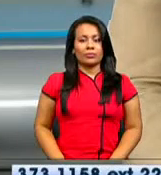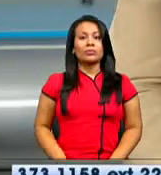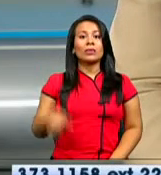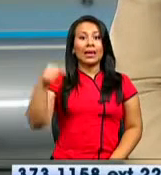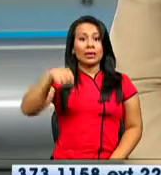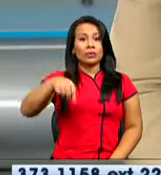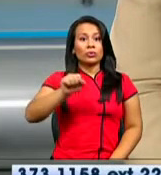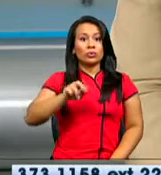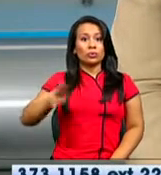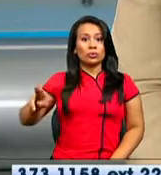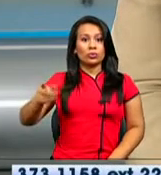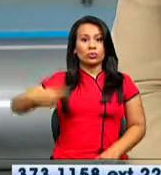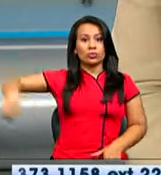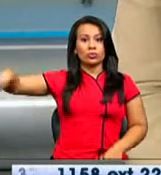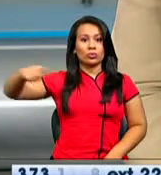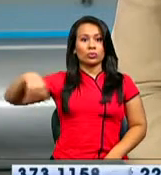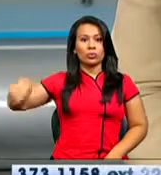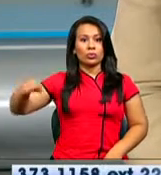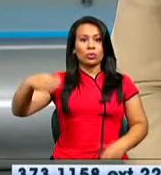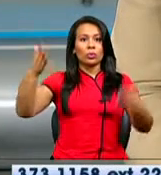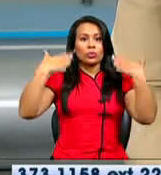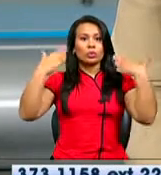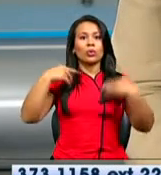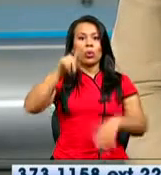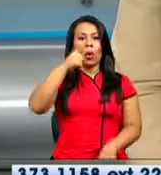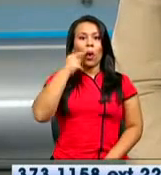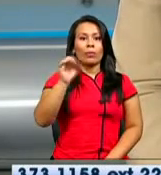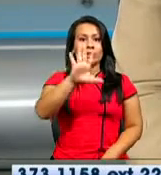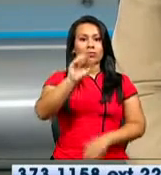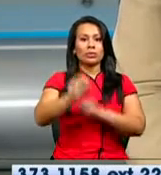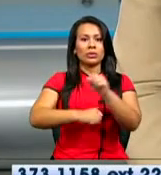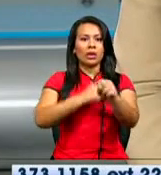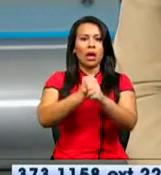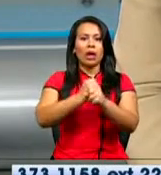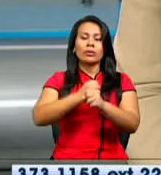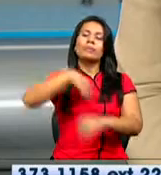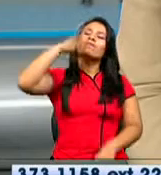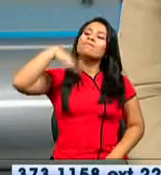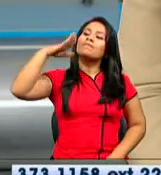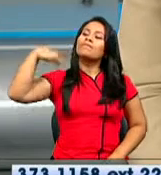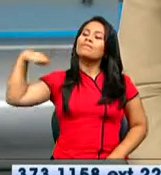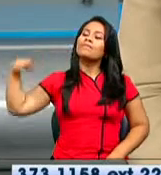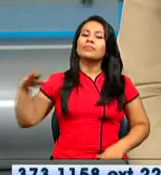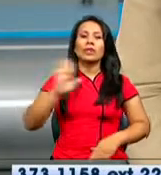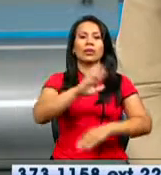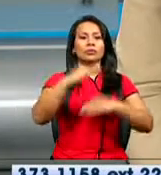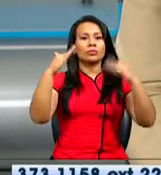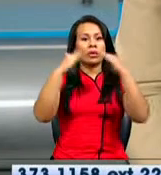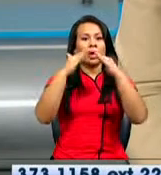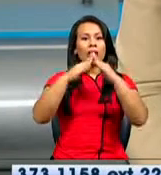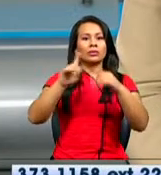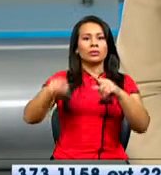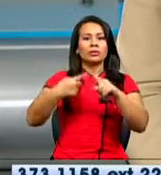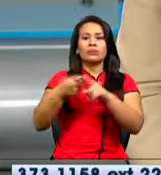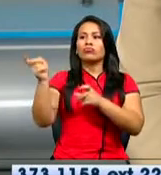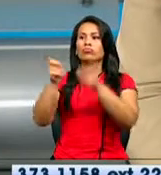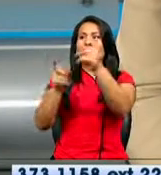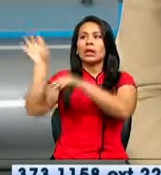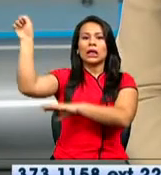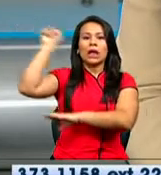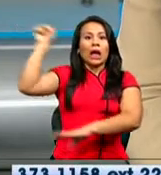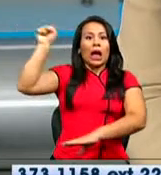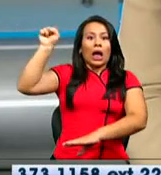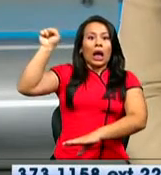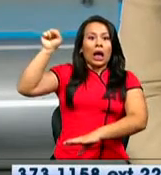En el suburbio de Guayaquil, un hombre de 50 años sufrió una descarga eléctrica mientras pintaba en la terraza de una casa y luego fue trasladado a